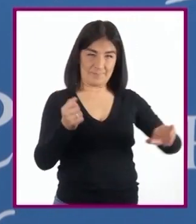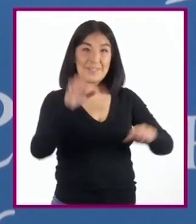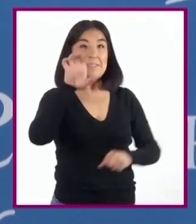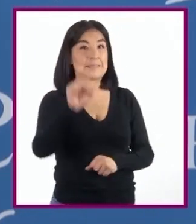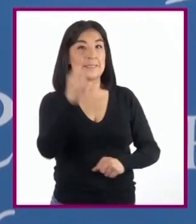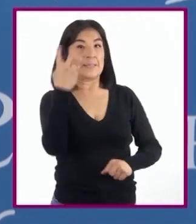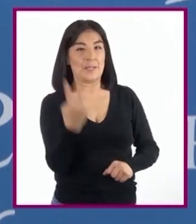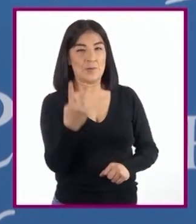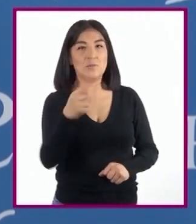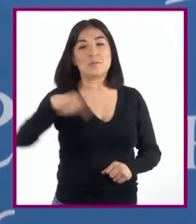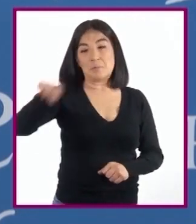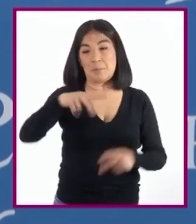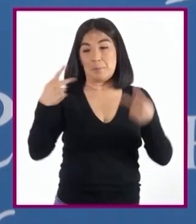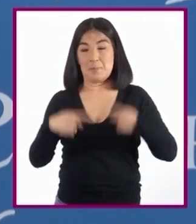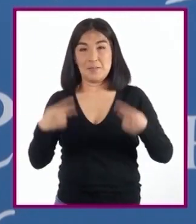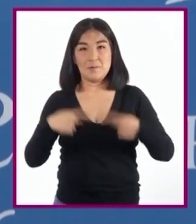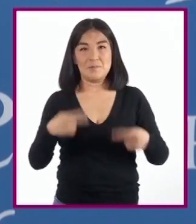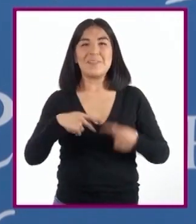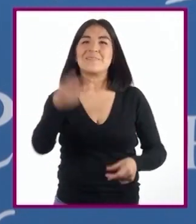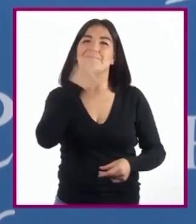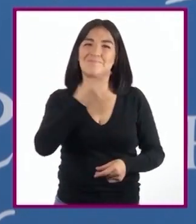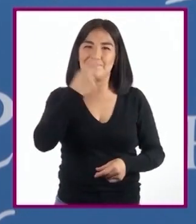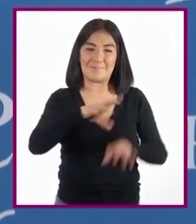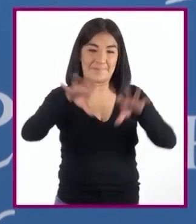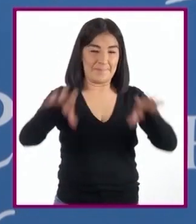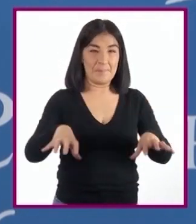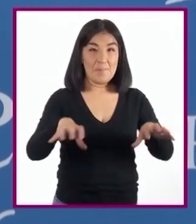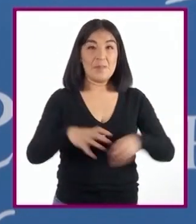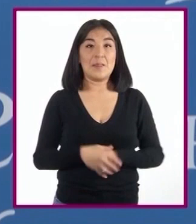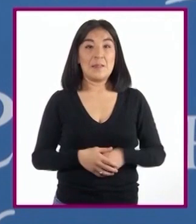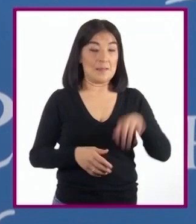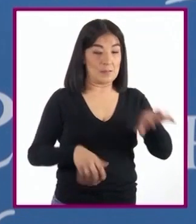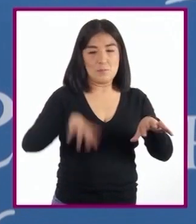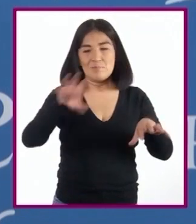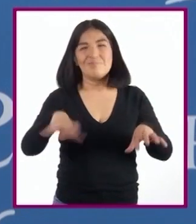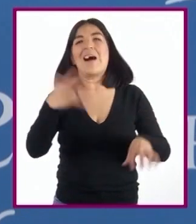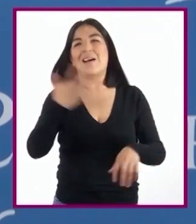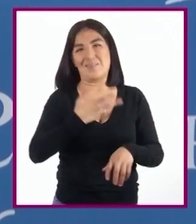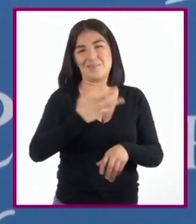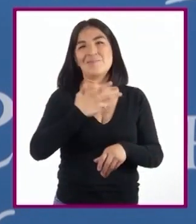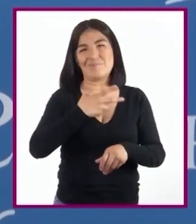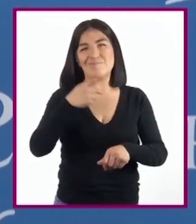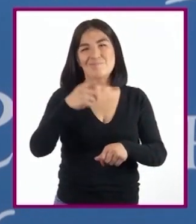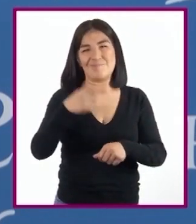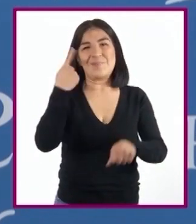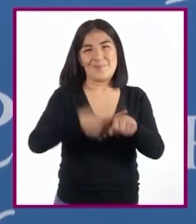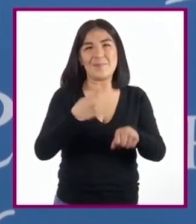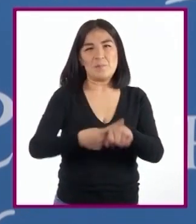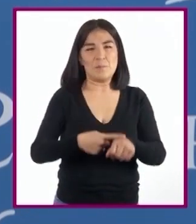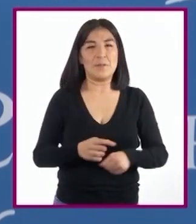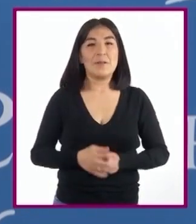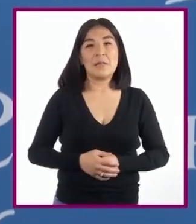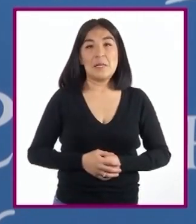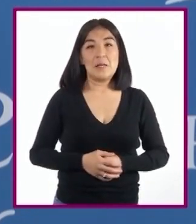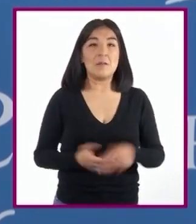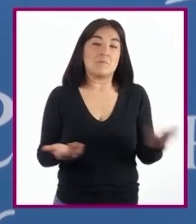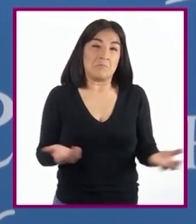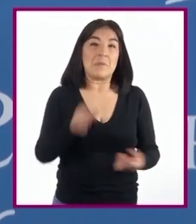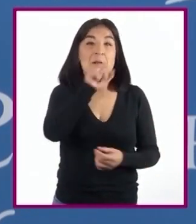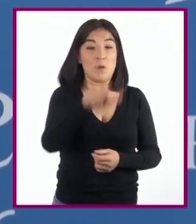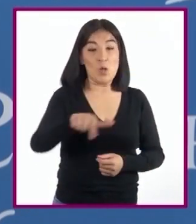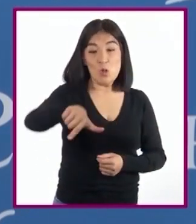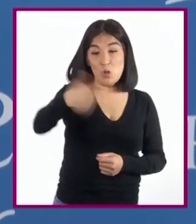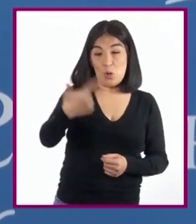diabéticos. Algunos de ellos presentan ambas condiciones. Si hay 12 personas que no